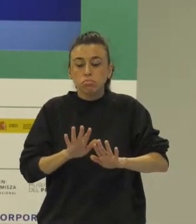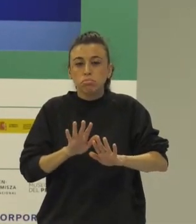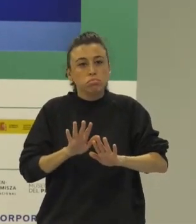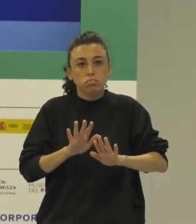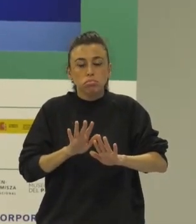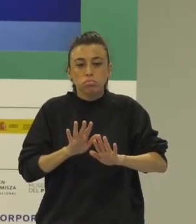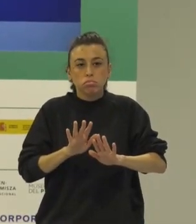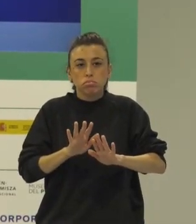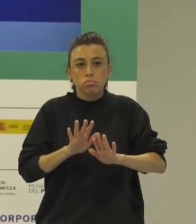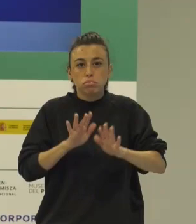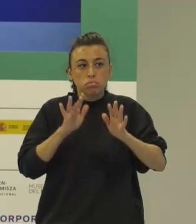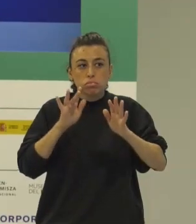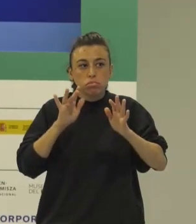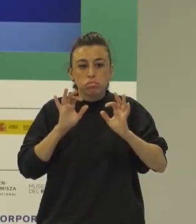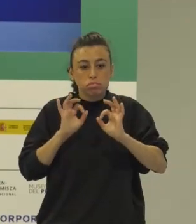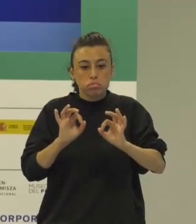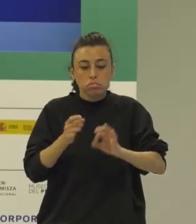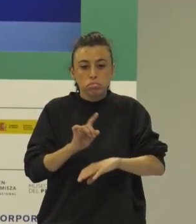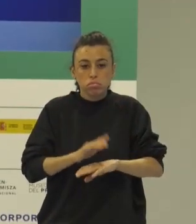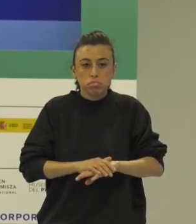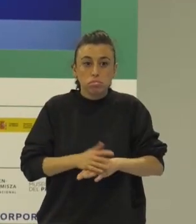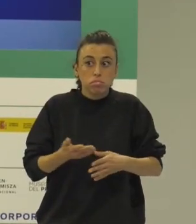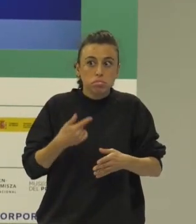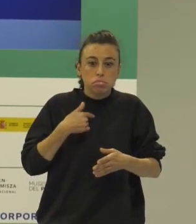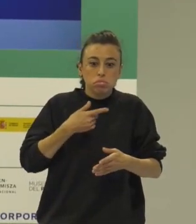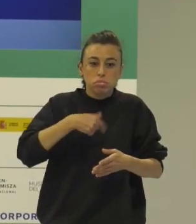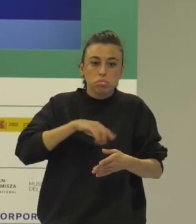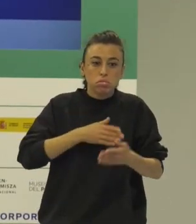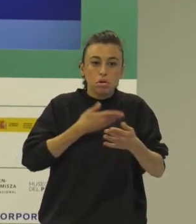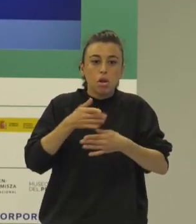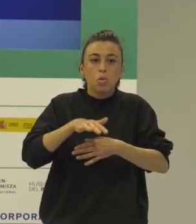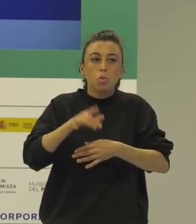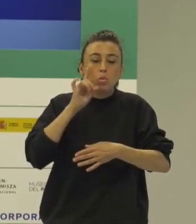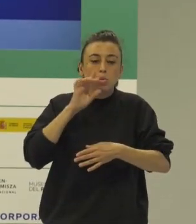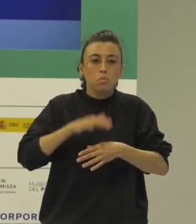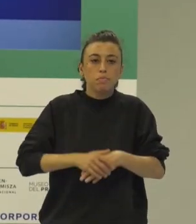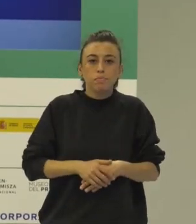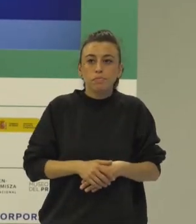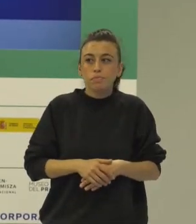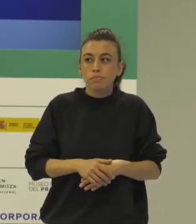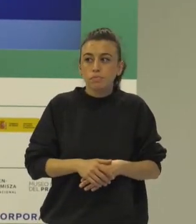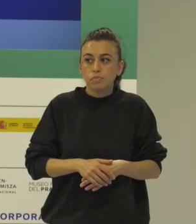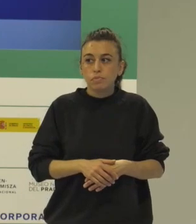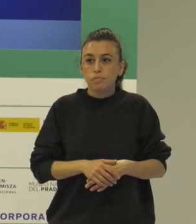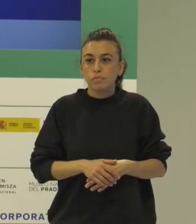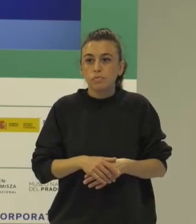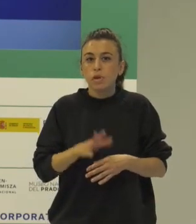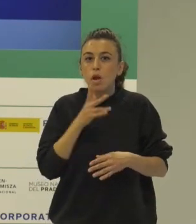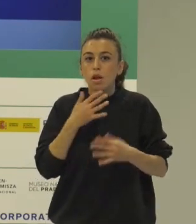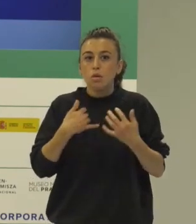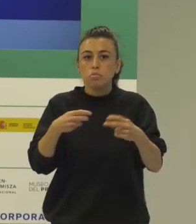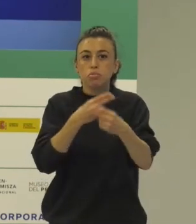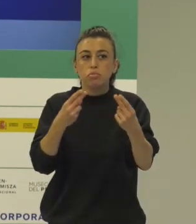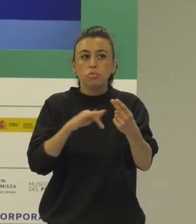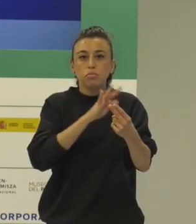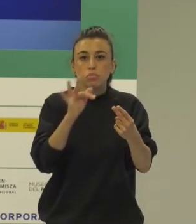no está siendo así, pues entonces okay. Pues ya no sé para dónde vamos a ir. Abraham y Edith, brevemente para darle la palabra al público. Sí,